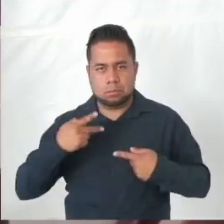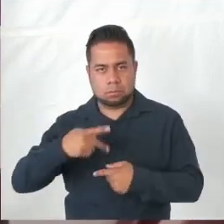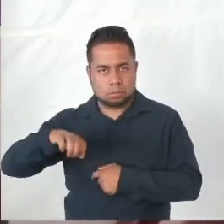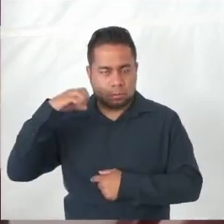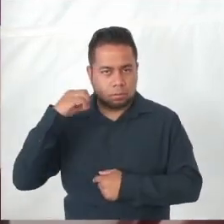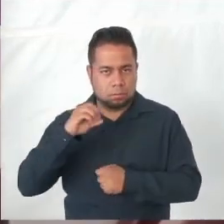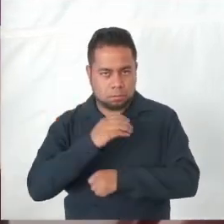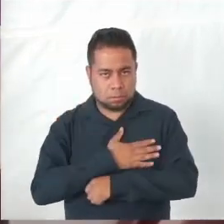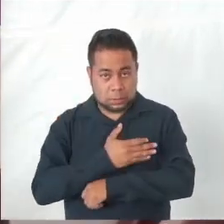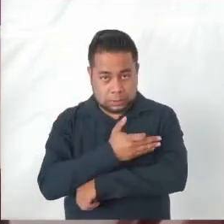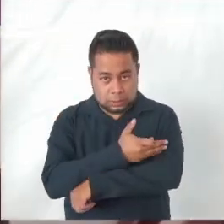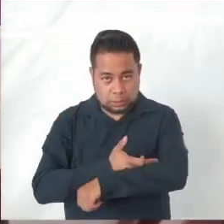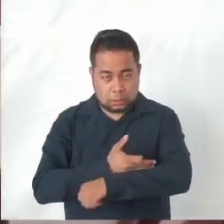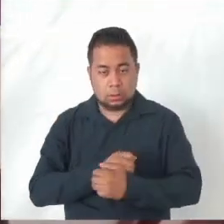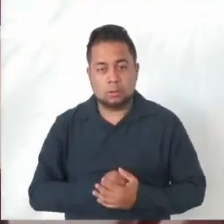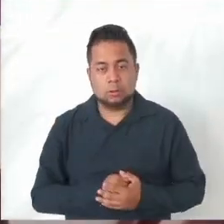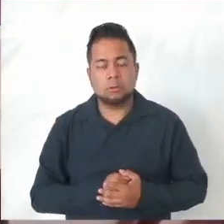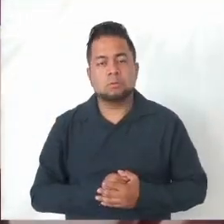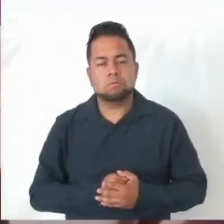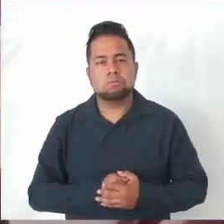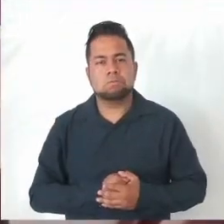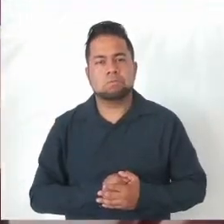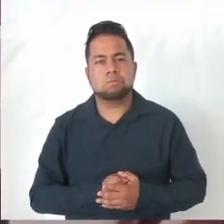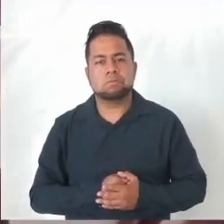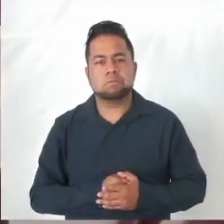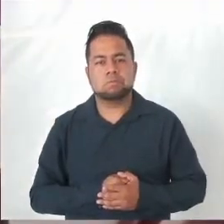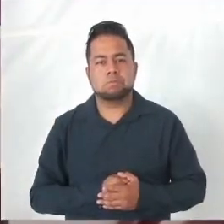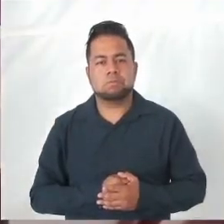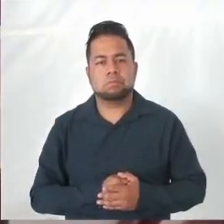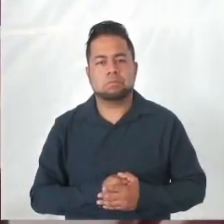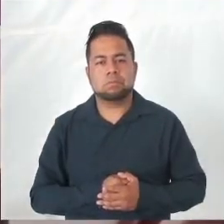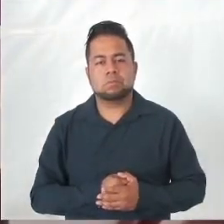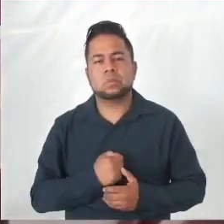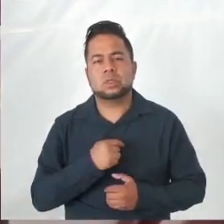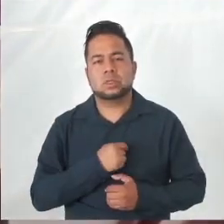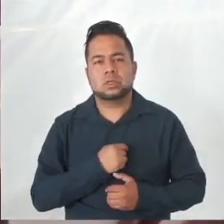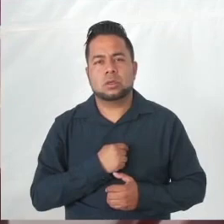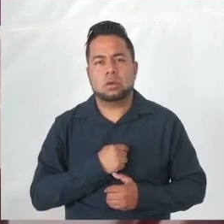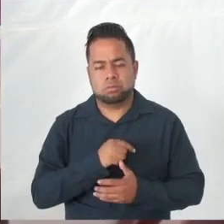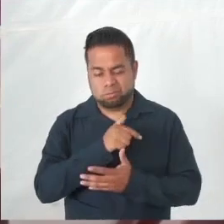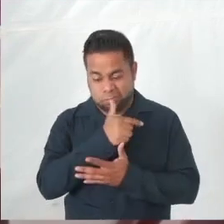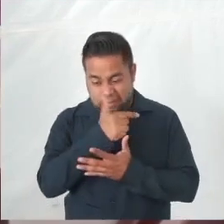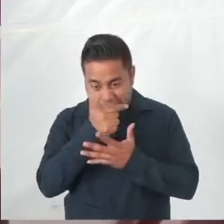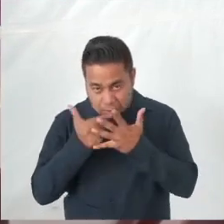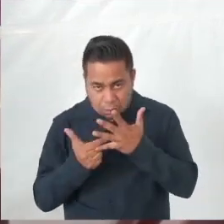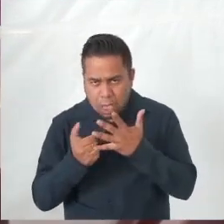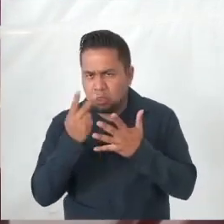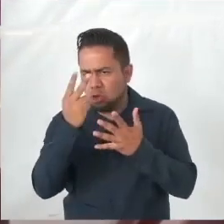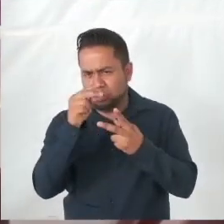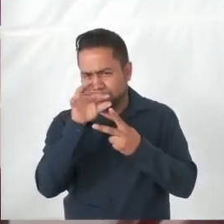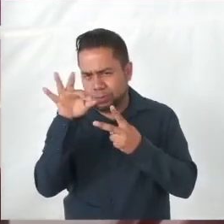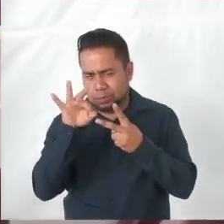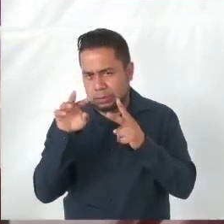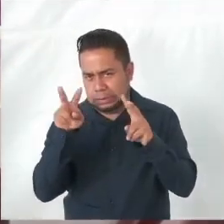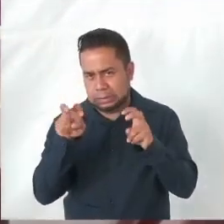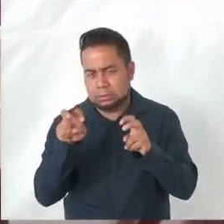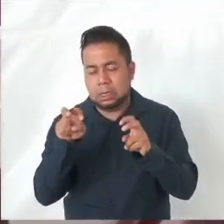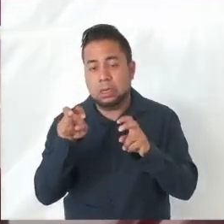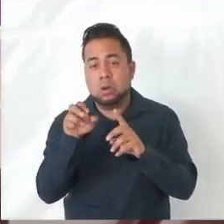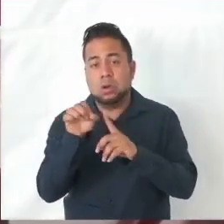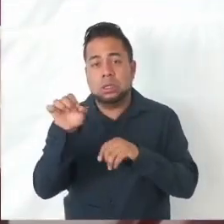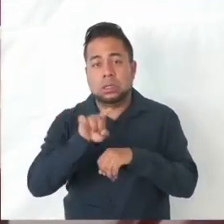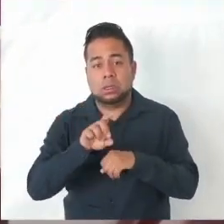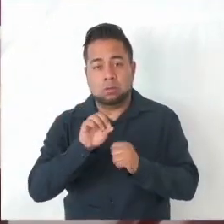buenas tardes. Me voy a referir a dos de los temas enlistados en este orden del día, de los